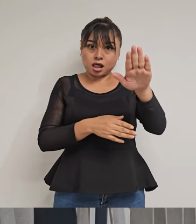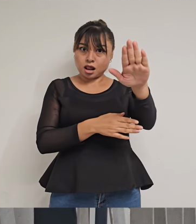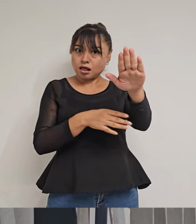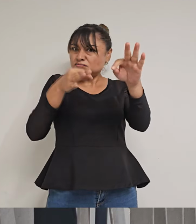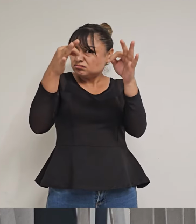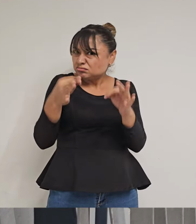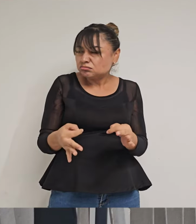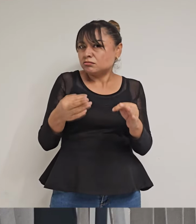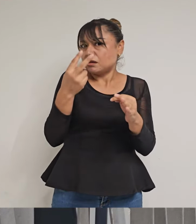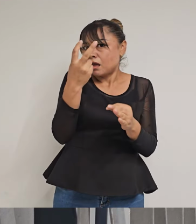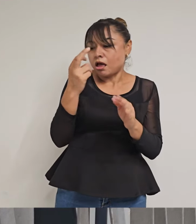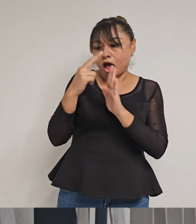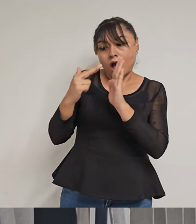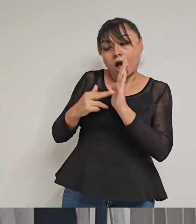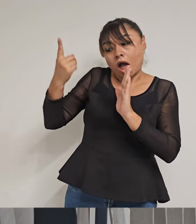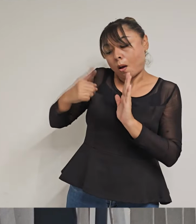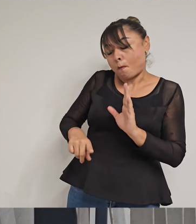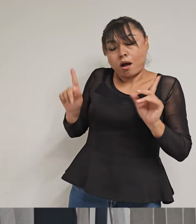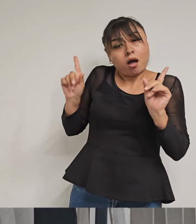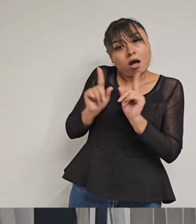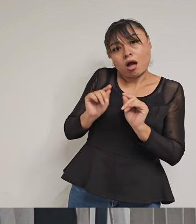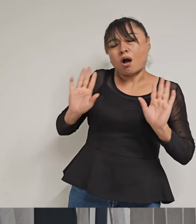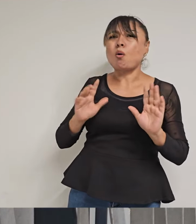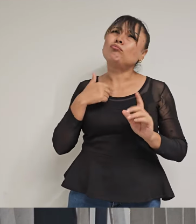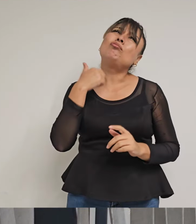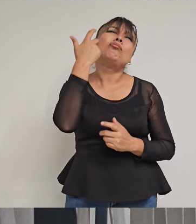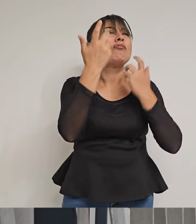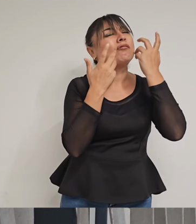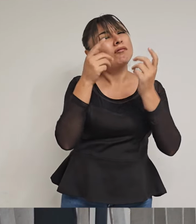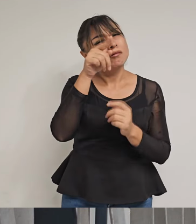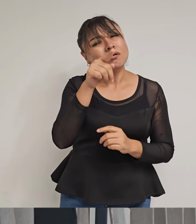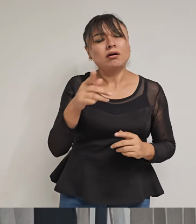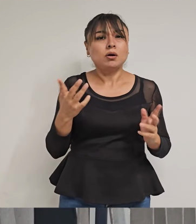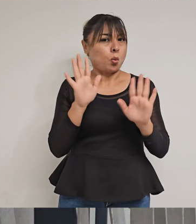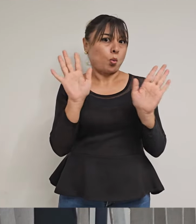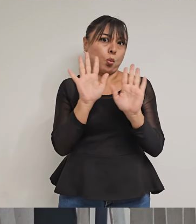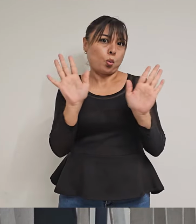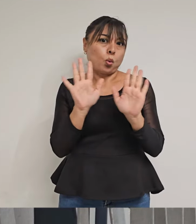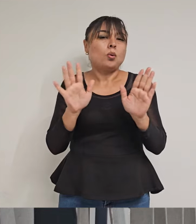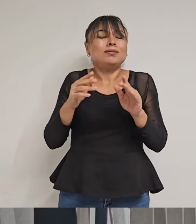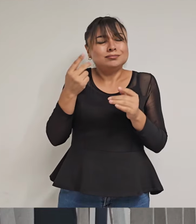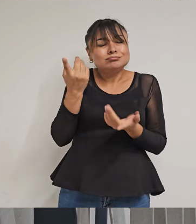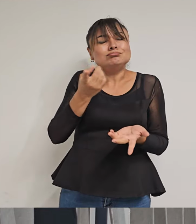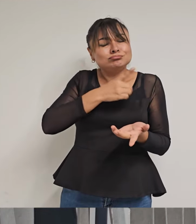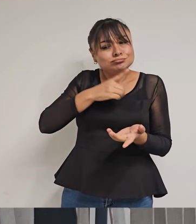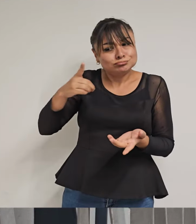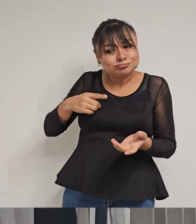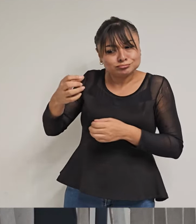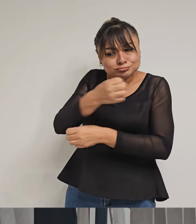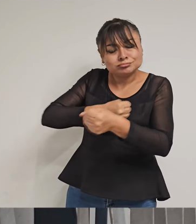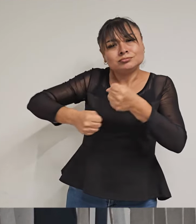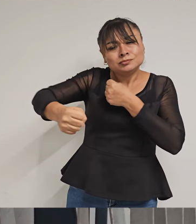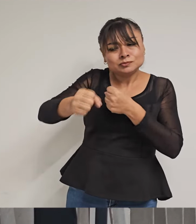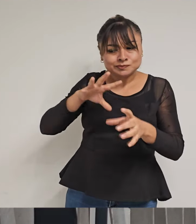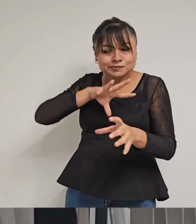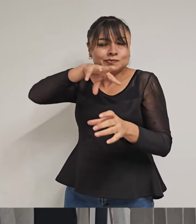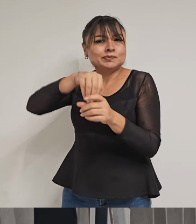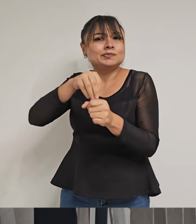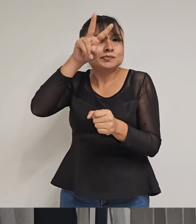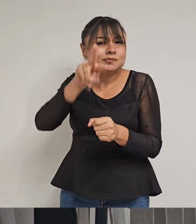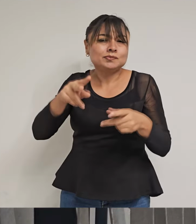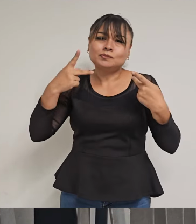para cumplir una normativa. Esto es algo que tenemos que implementar en todos nuestros diseños, porque su finalidad es crear entornos inclusivos y equitativos con